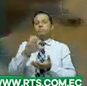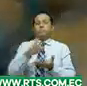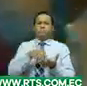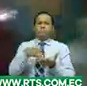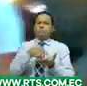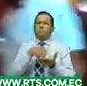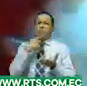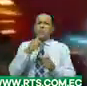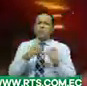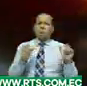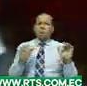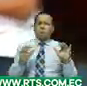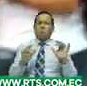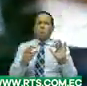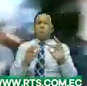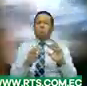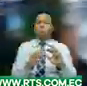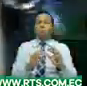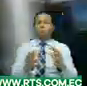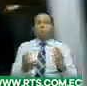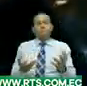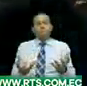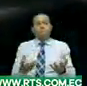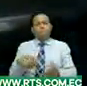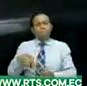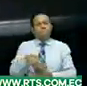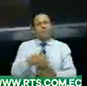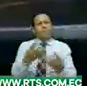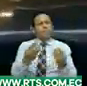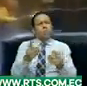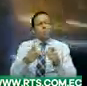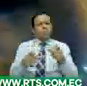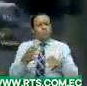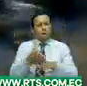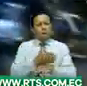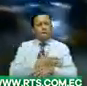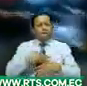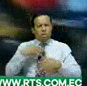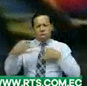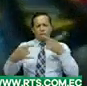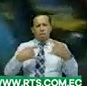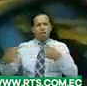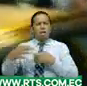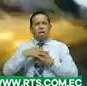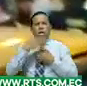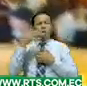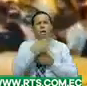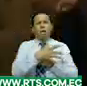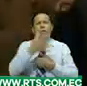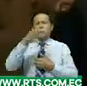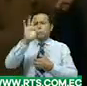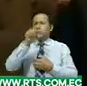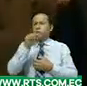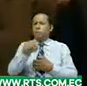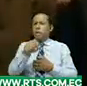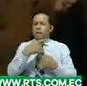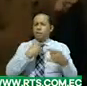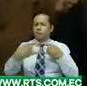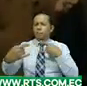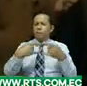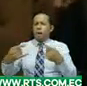esta provincia es la tercera del Ecuador con más casos de COVID-19, que ya bordea los 19.000 contagios.